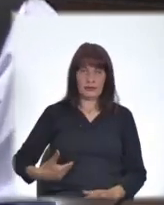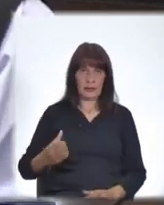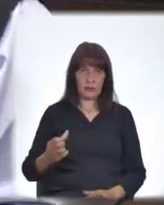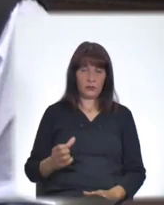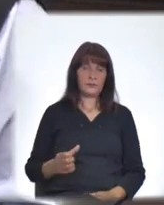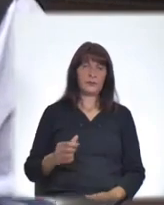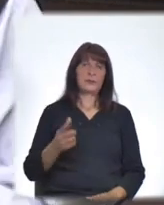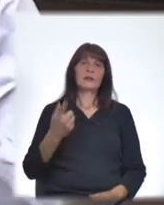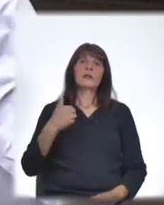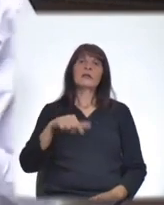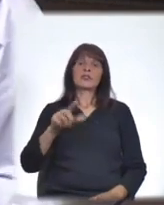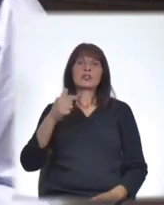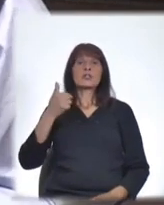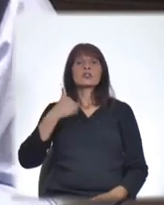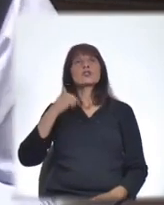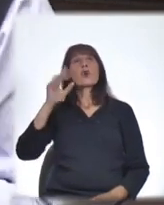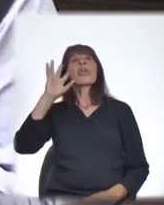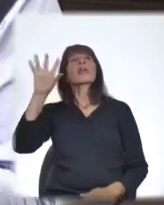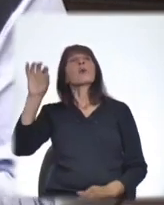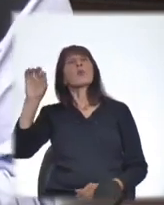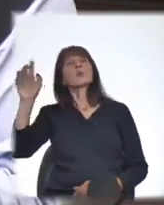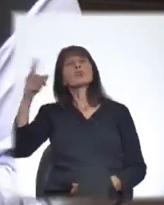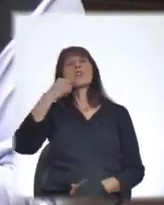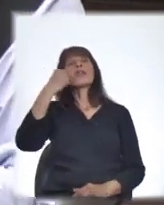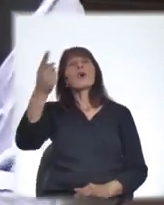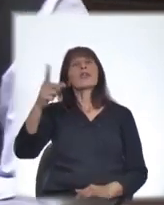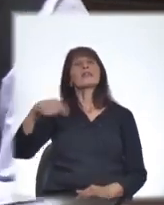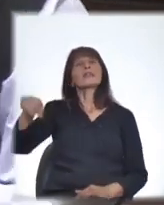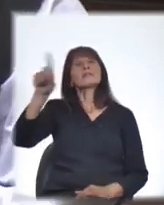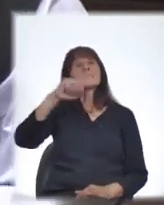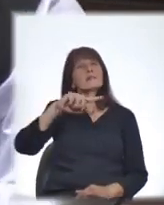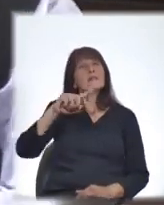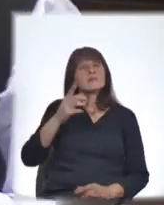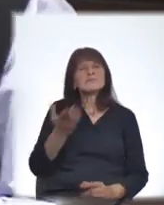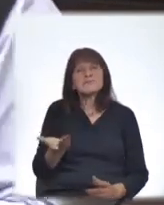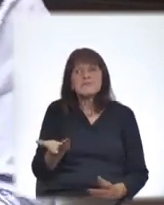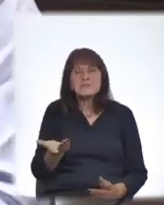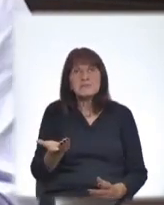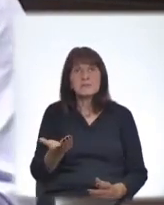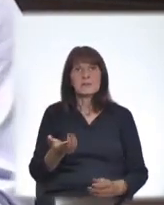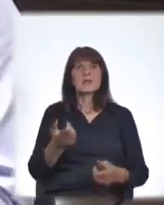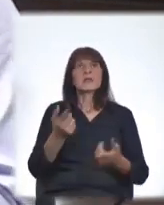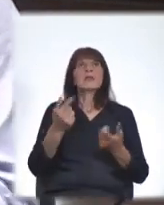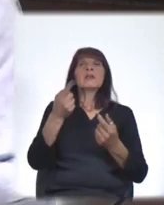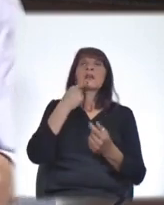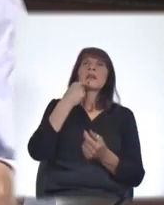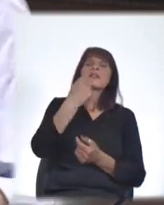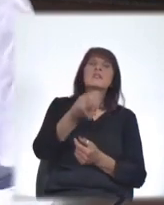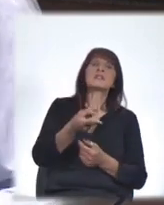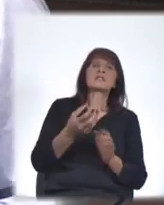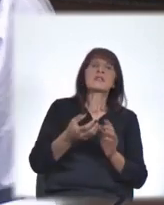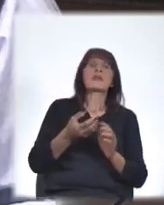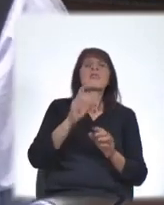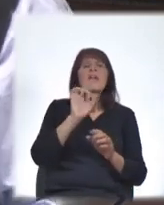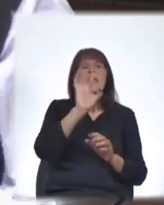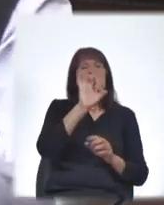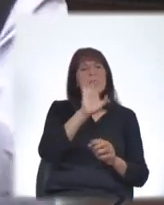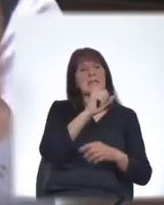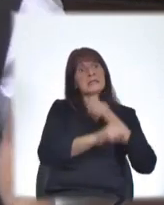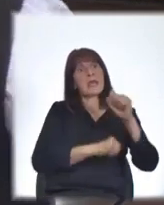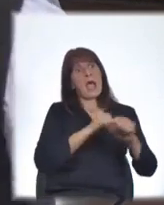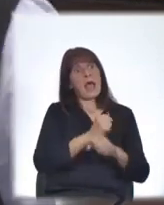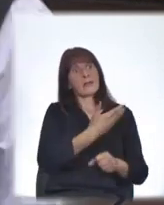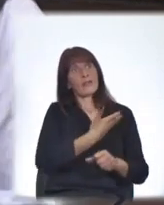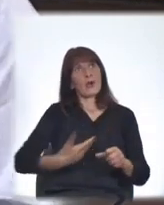Entonces, señor presidente, yo escucho a jerarcas de gobierno y representantes oficialistas que nos hablan que luego de 15 años de gobierno frente